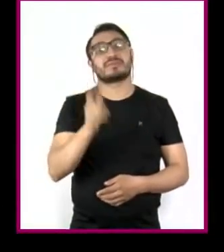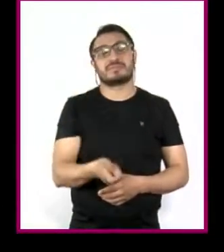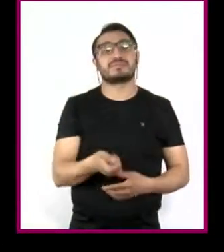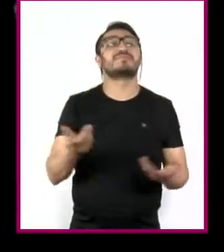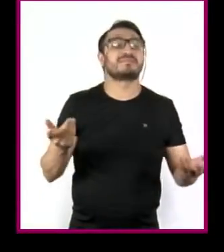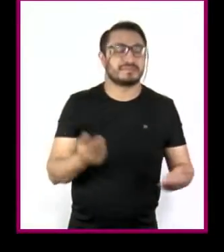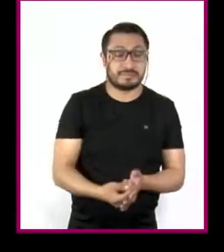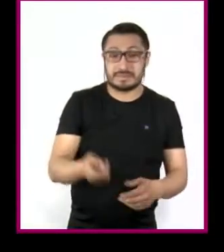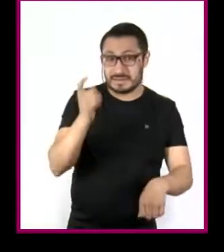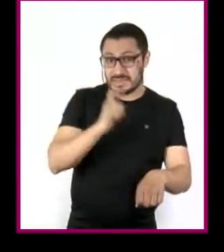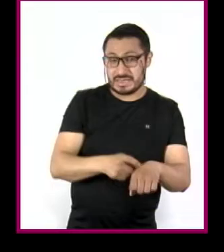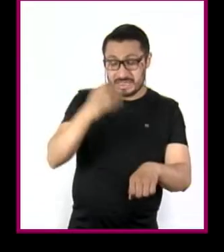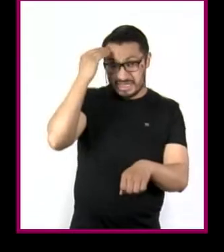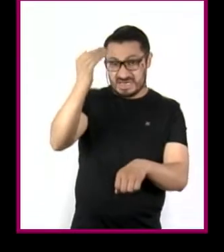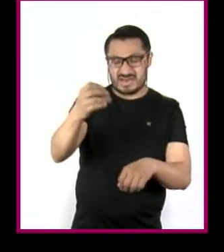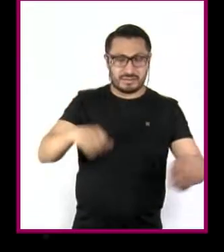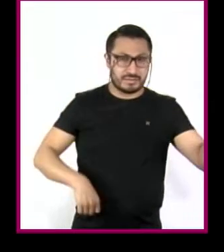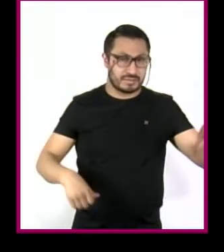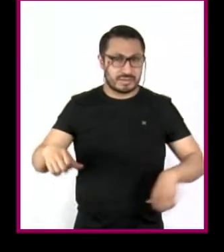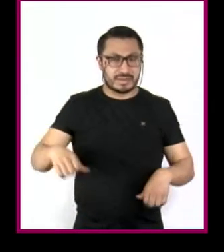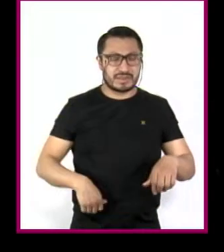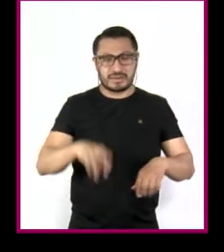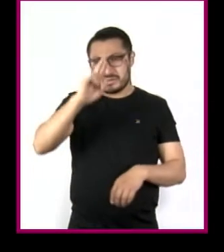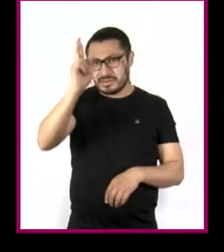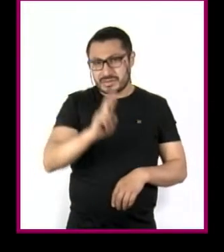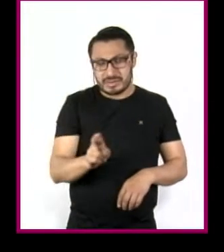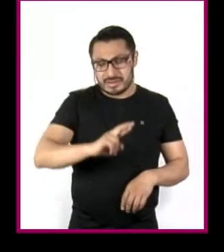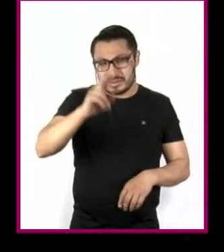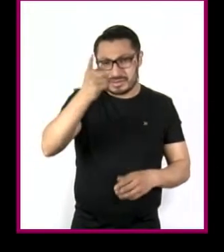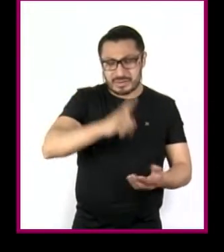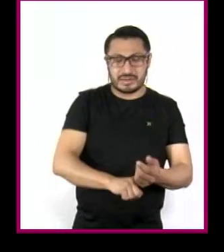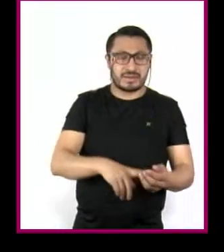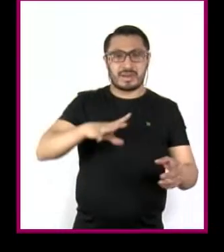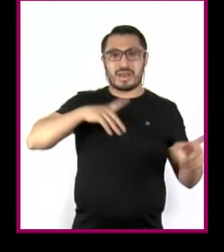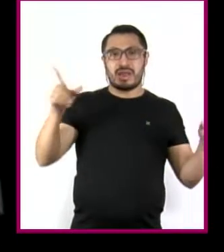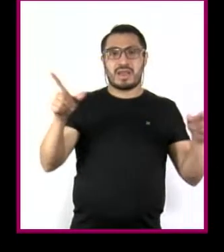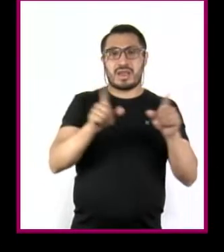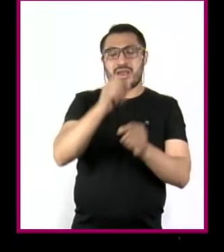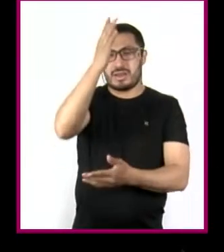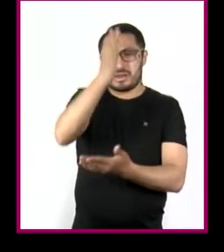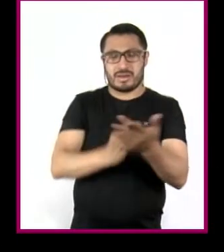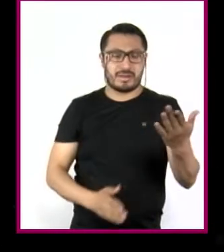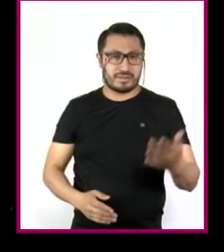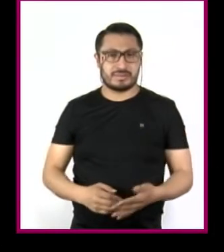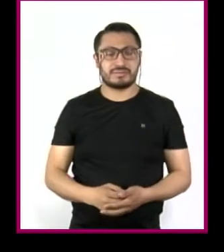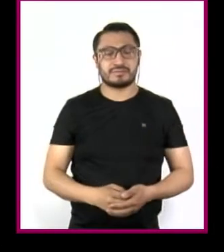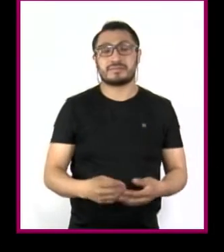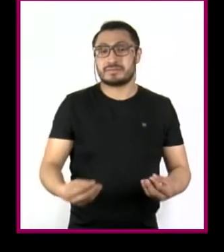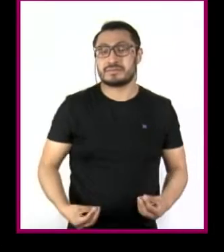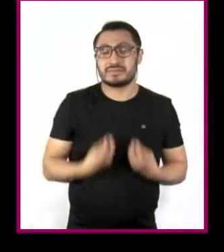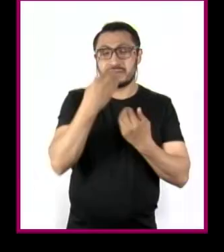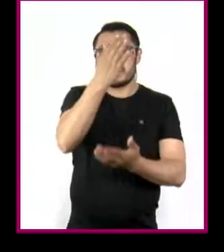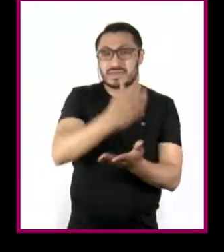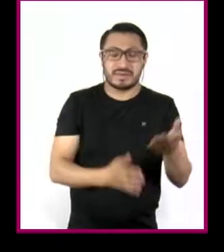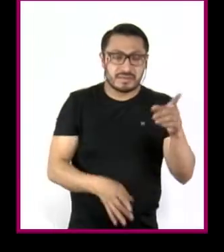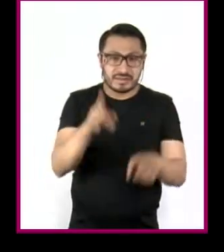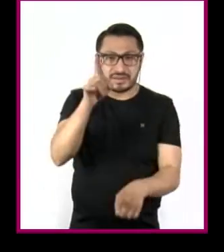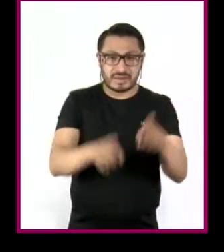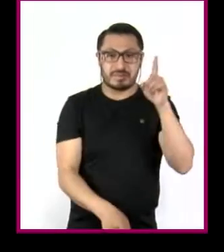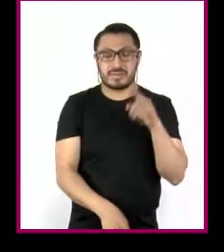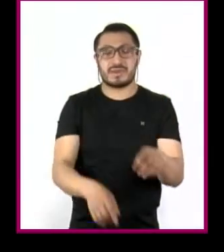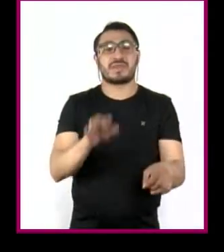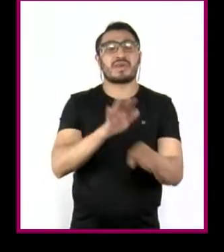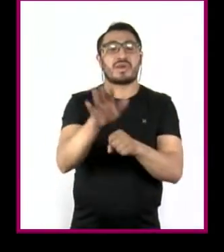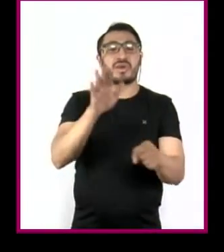Es el tiempo en que la actividad radioactiva del isótopo se reduce a la mitad. La vida media depende mucho del tipo